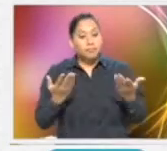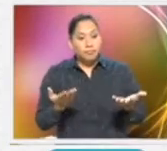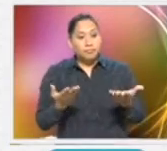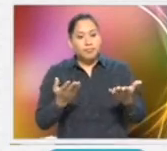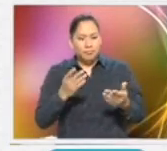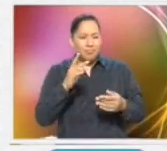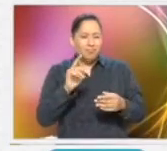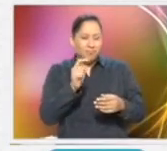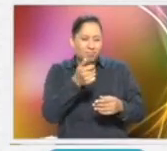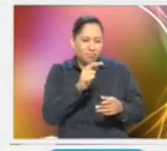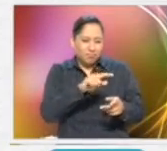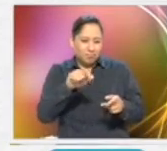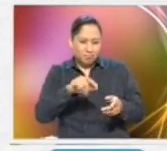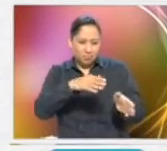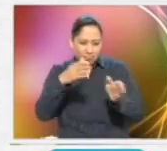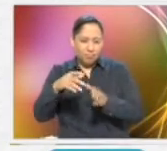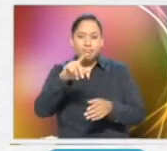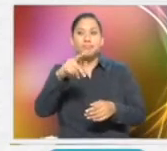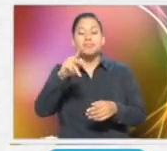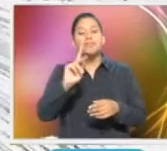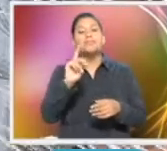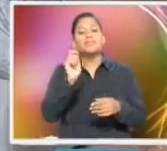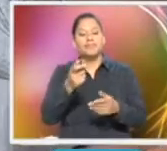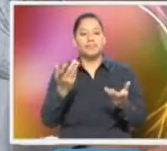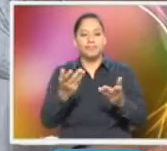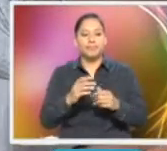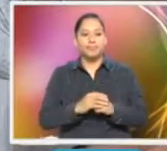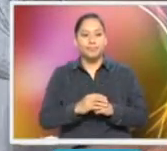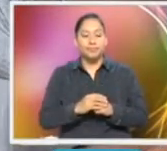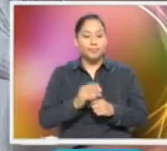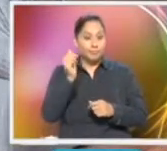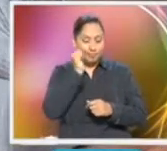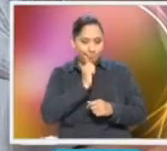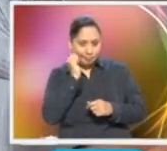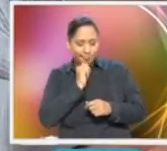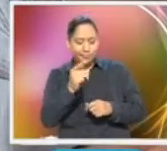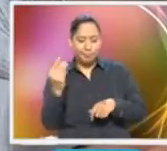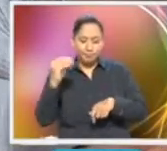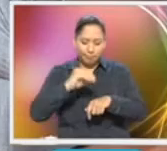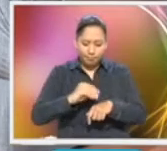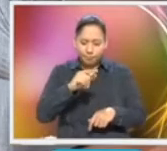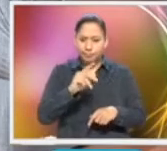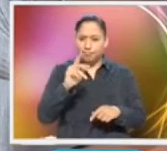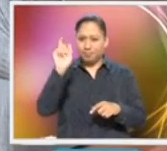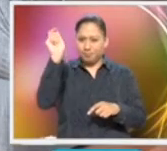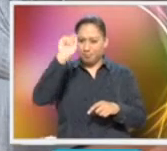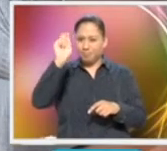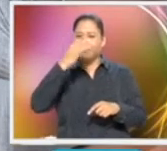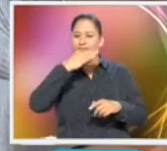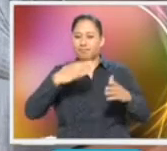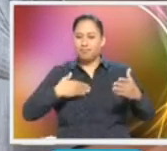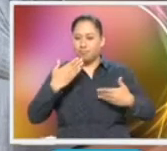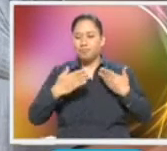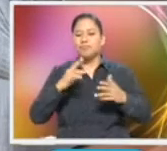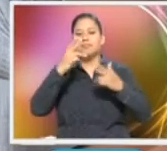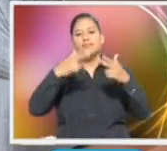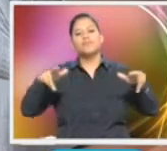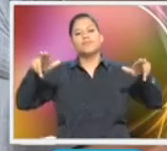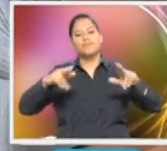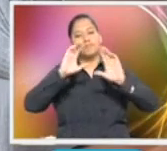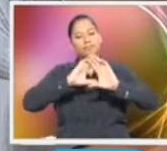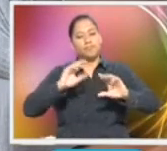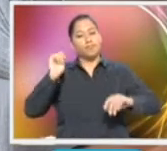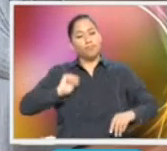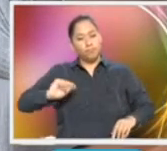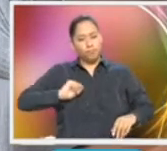Entonces, bueno, un poquito después. Pero la cuestión es que siempre incluye, en Pentecostés incluye un himno que es muy